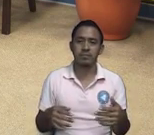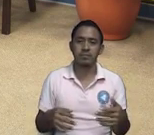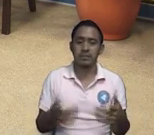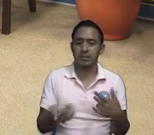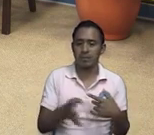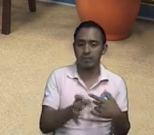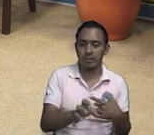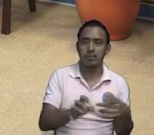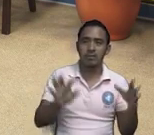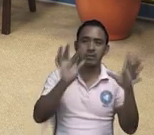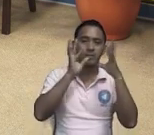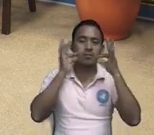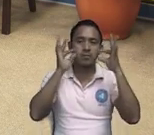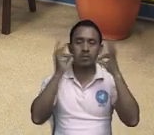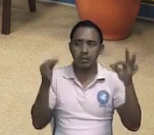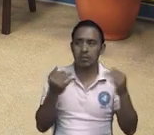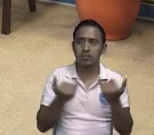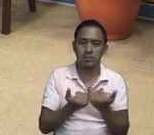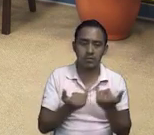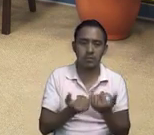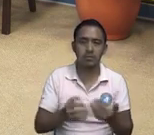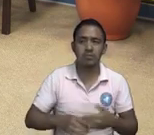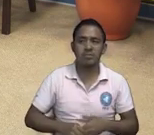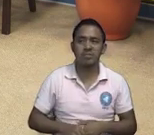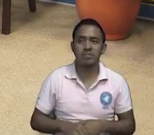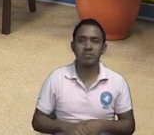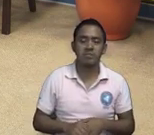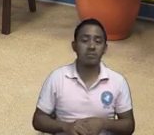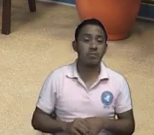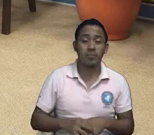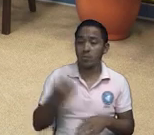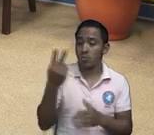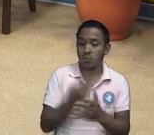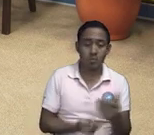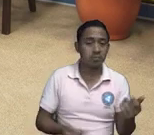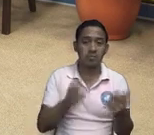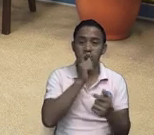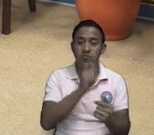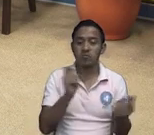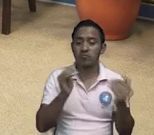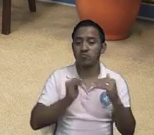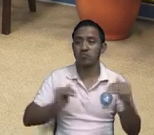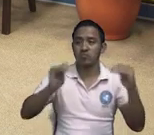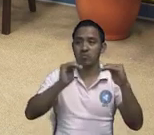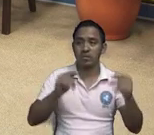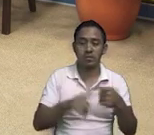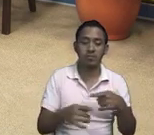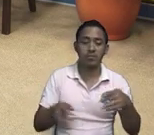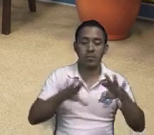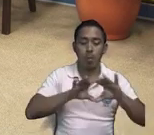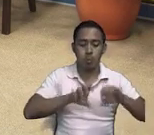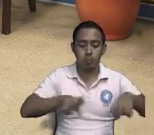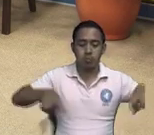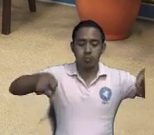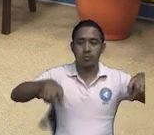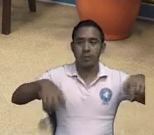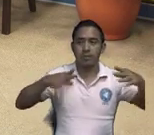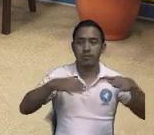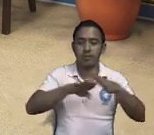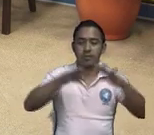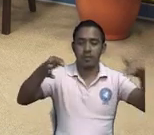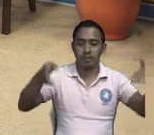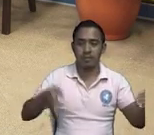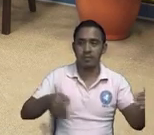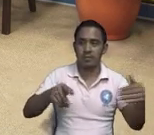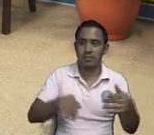a un perro y un gato en la casa. Sí. Ya los dos son preferidos, porque los dos así es. Se suben en el sofá, se suben en la mesa.